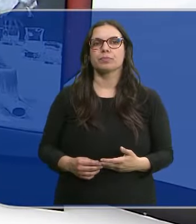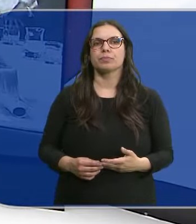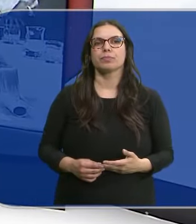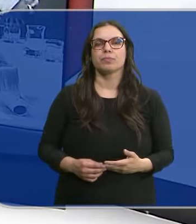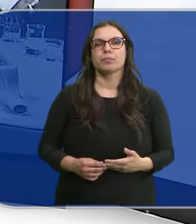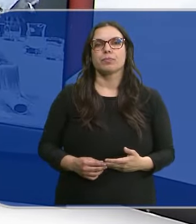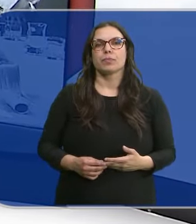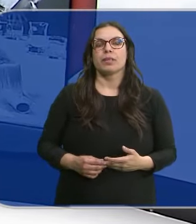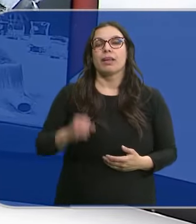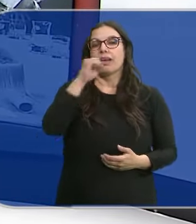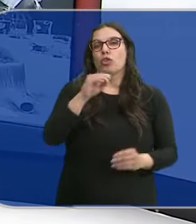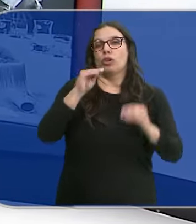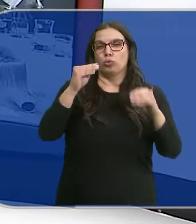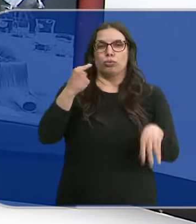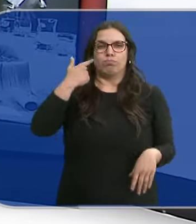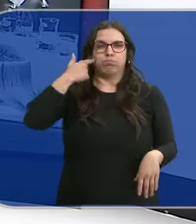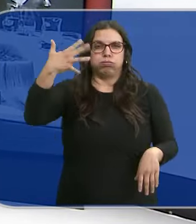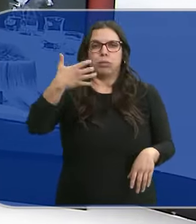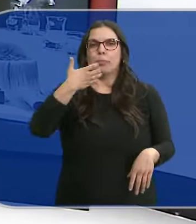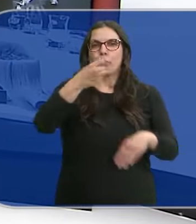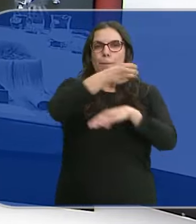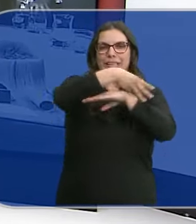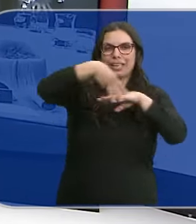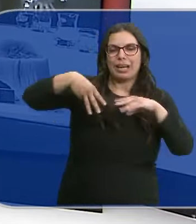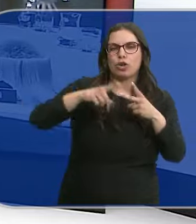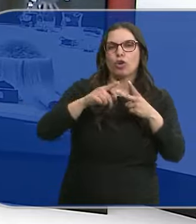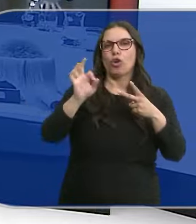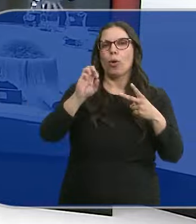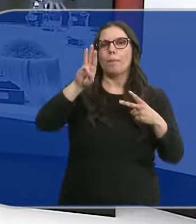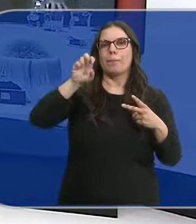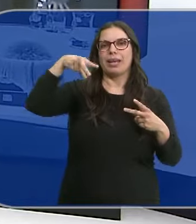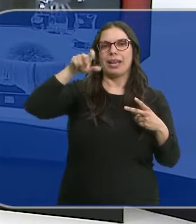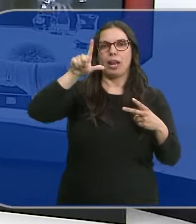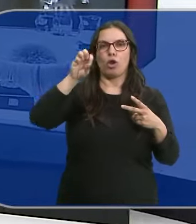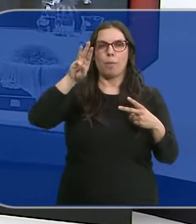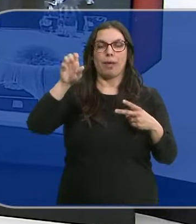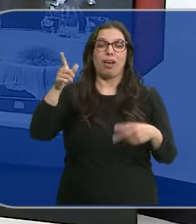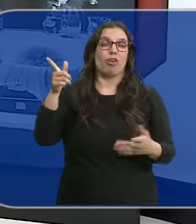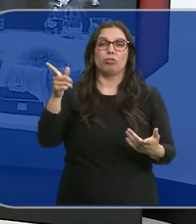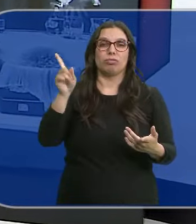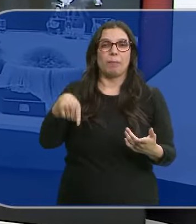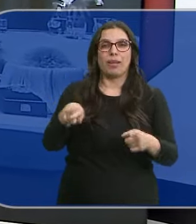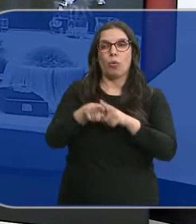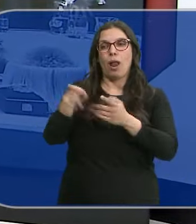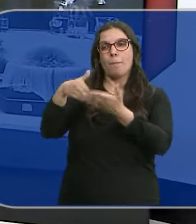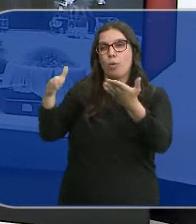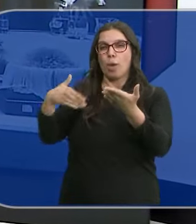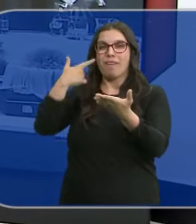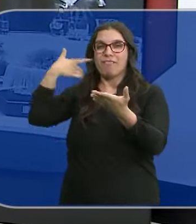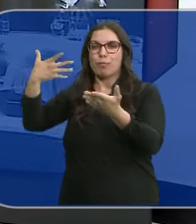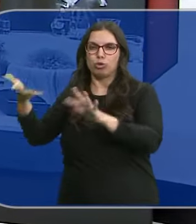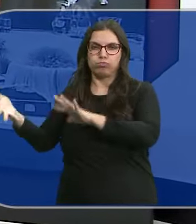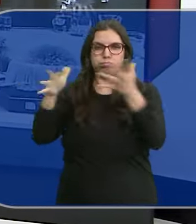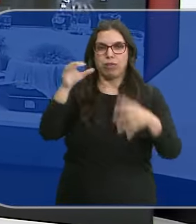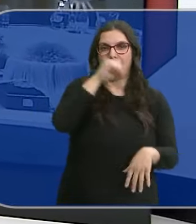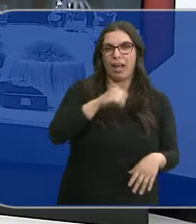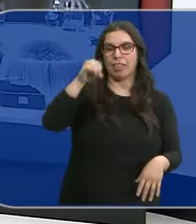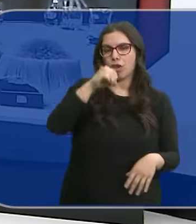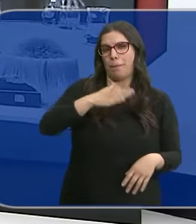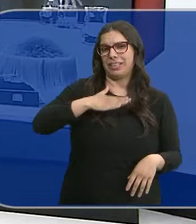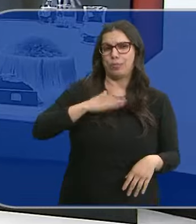Temas como Mediterráneo o Penélope o sus canciones con letras de escritores y poetas como Machado son patrimonio de todos. Y hoy, Joan Manuel Serrat ha